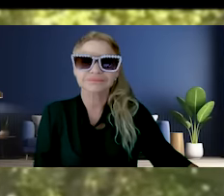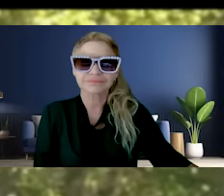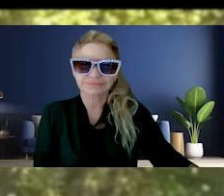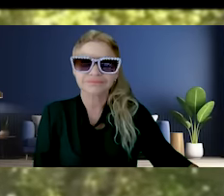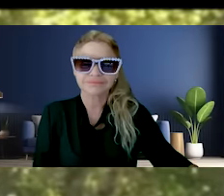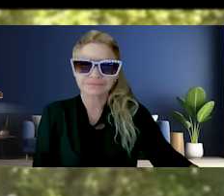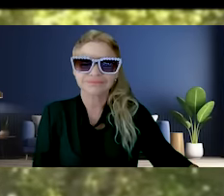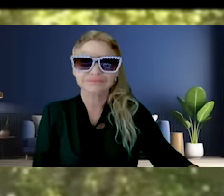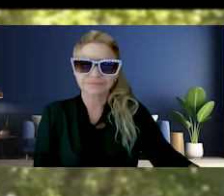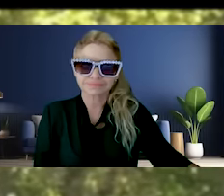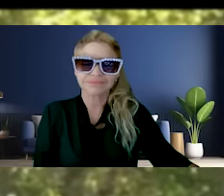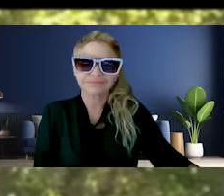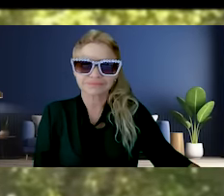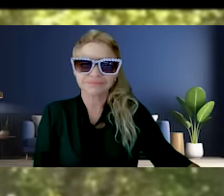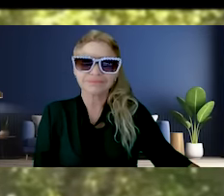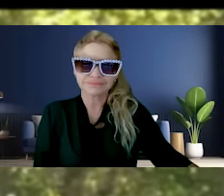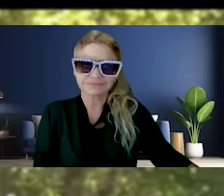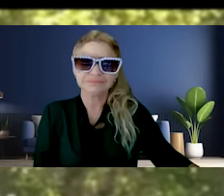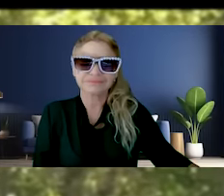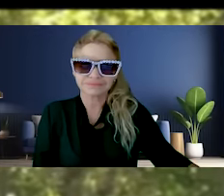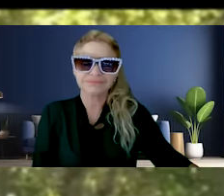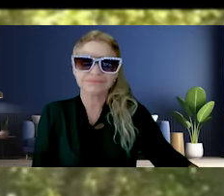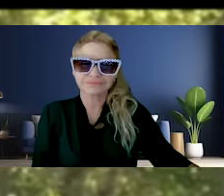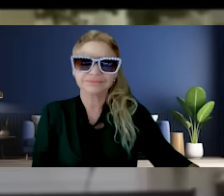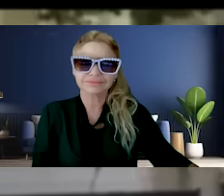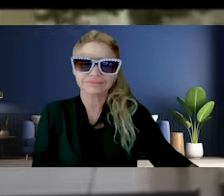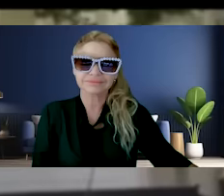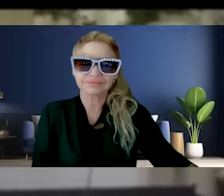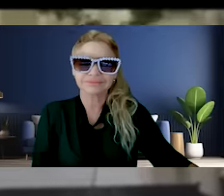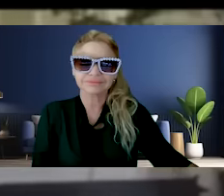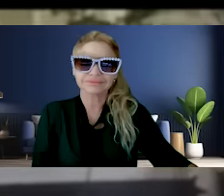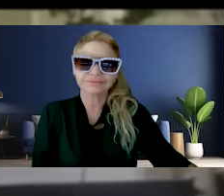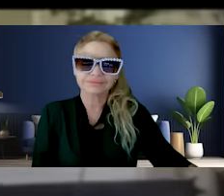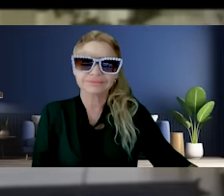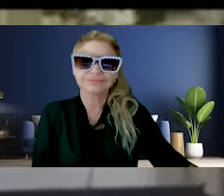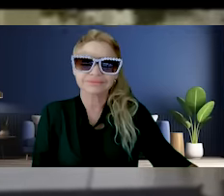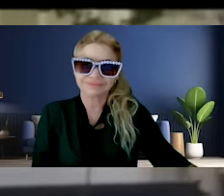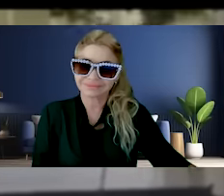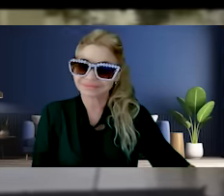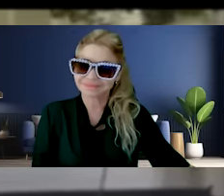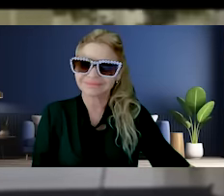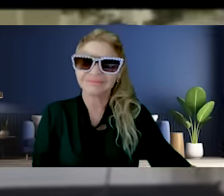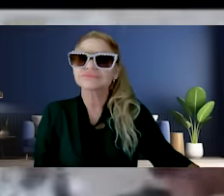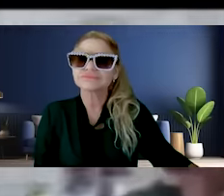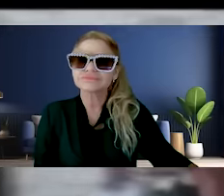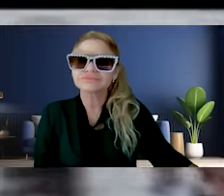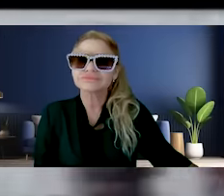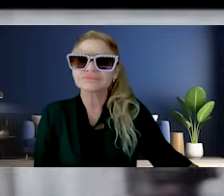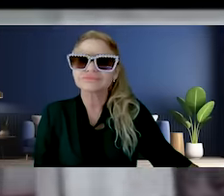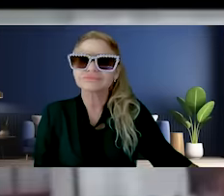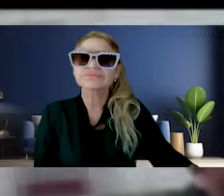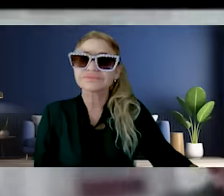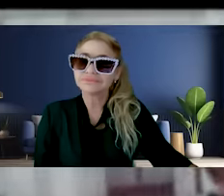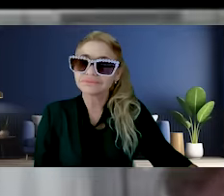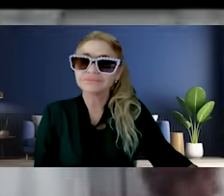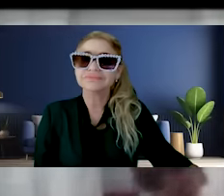este 2024 el año en el que ha aumentado su uso de forma exponencial, sobre todo para facilitar la identificación de individuos que participaron en los